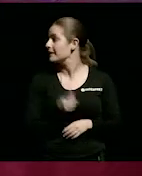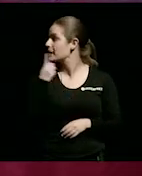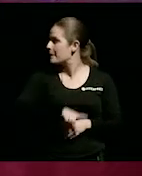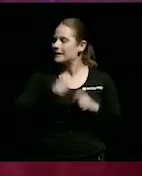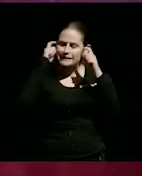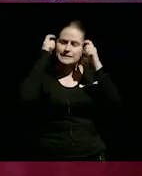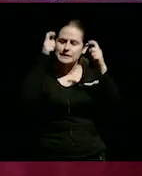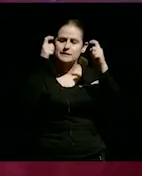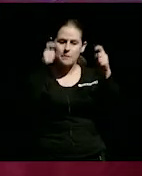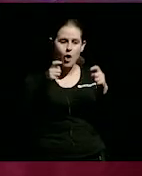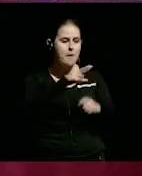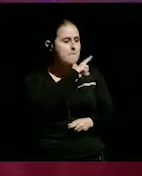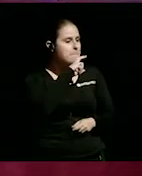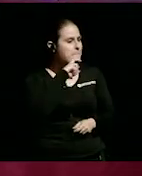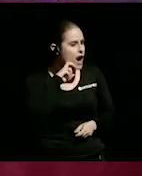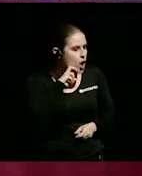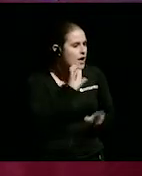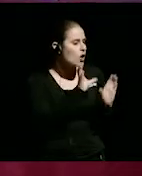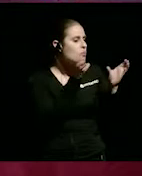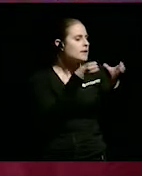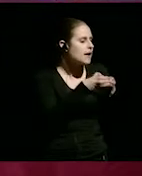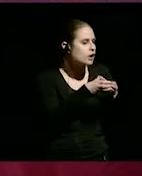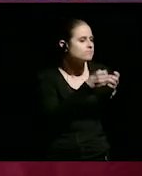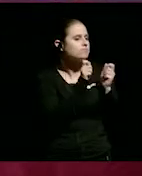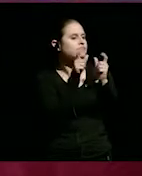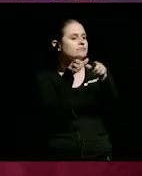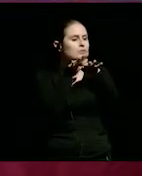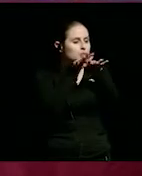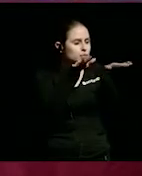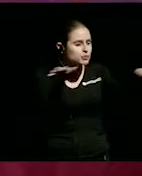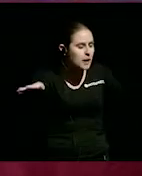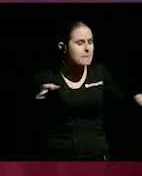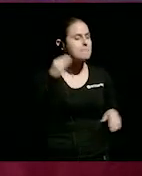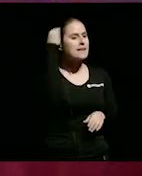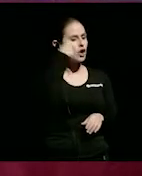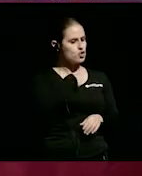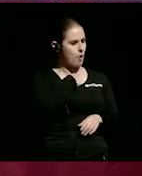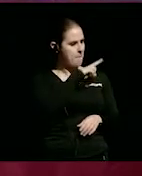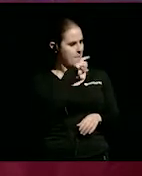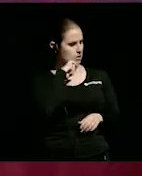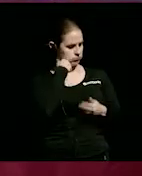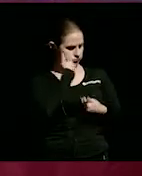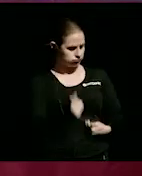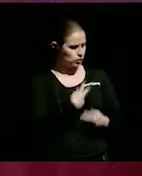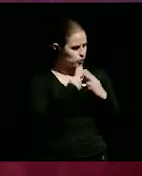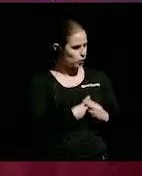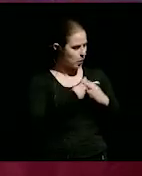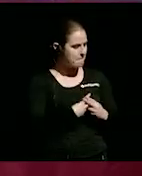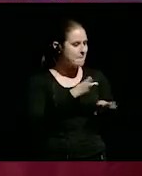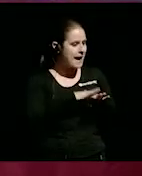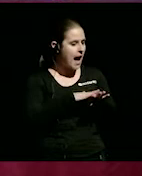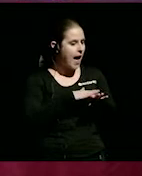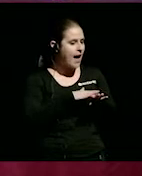Intentamos ensalzar los valores comunitarios. ¿Cuánto valgo? Que la diversidad tenga un